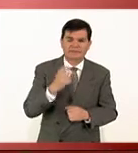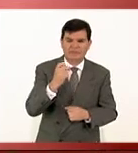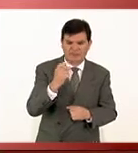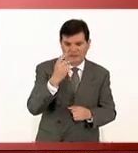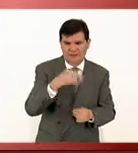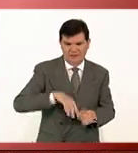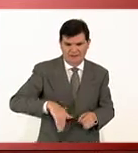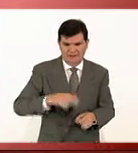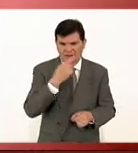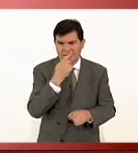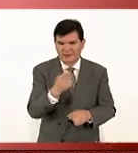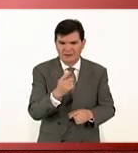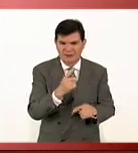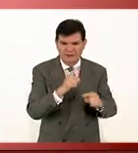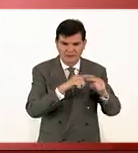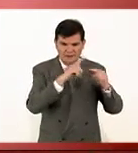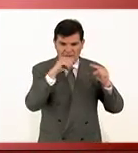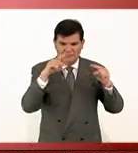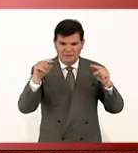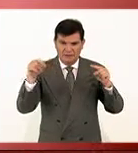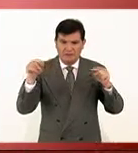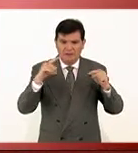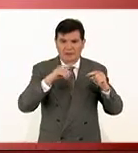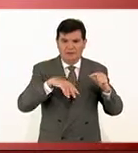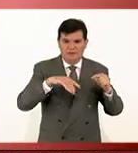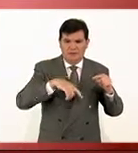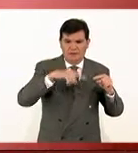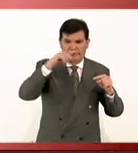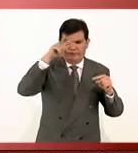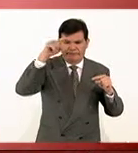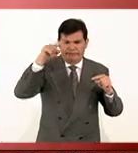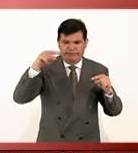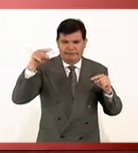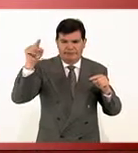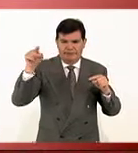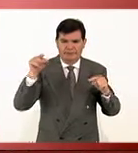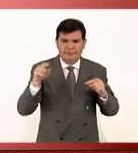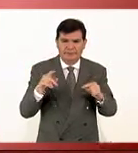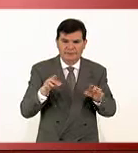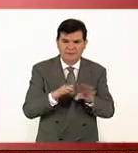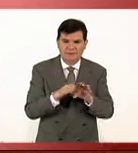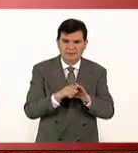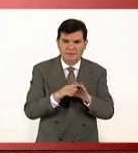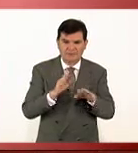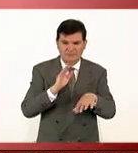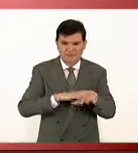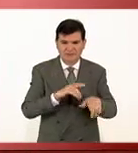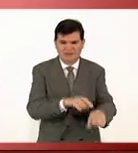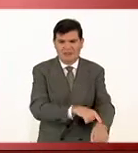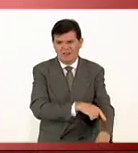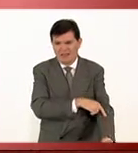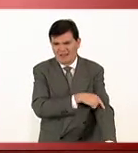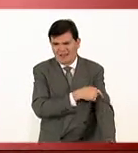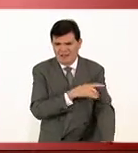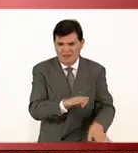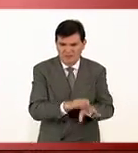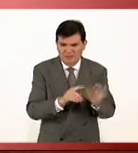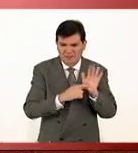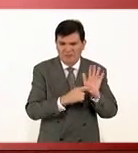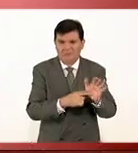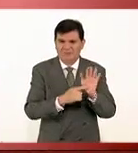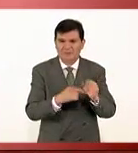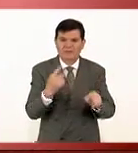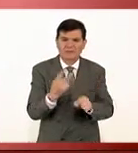fenómeno que les mencionaba, esa línea que ven hasta arriba creciente, y esta es una serie más larga, ¿no?, como para mostrarles lo que